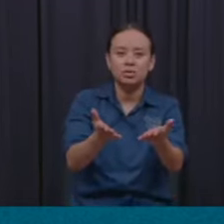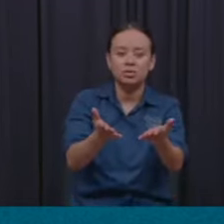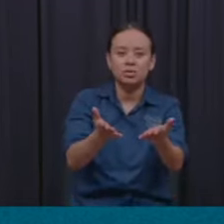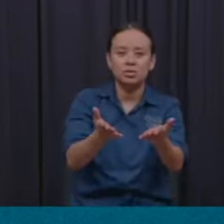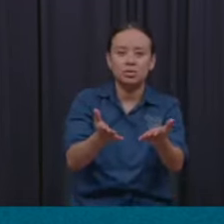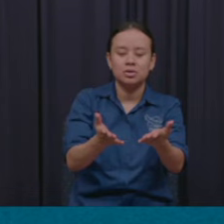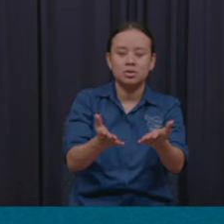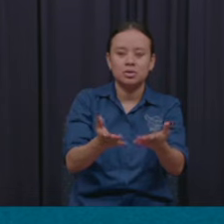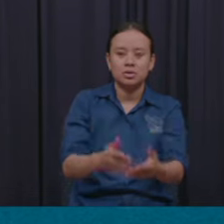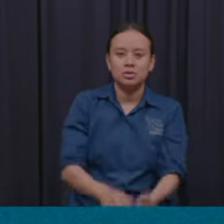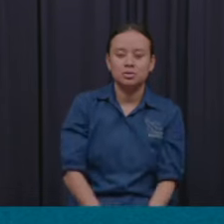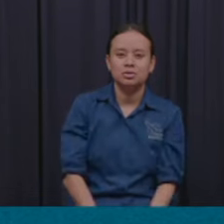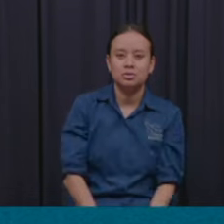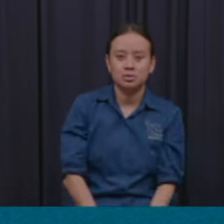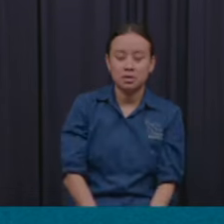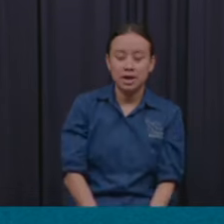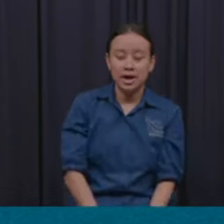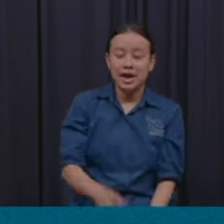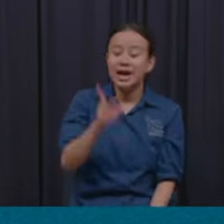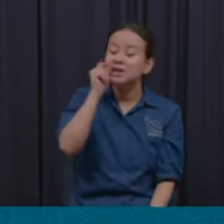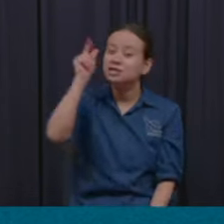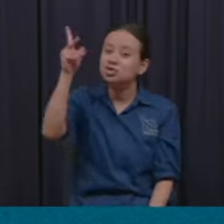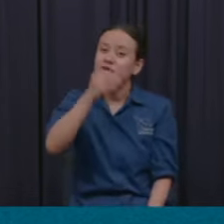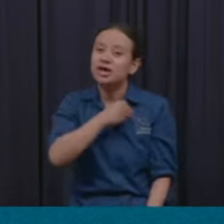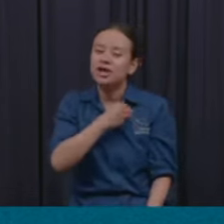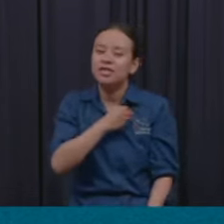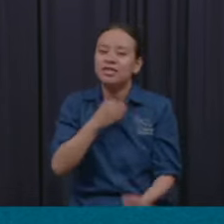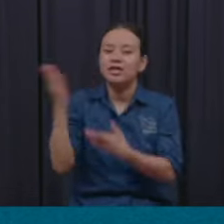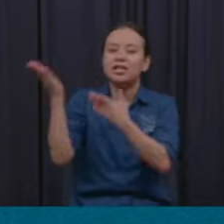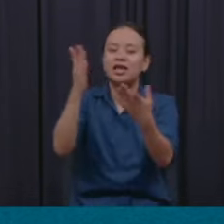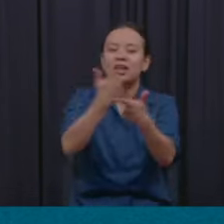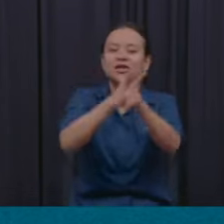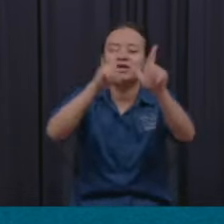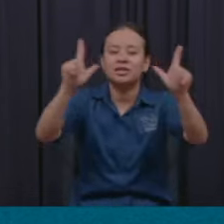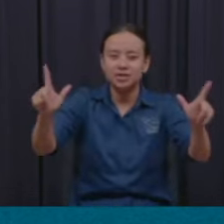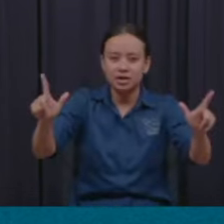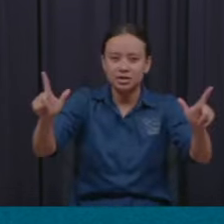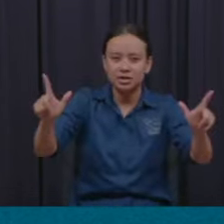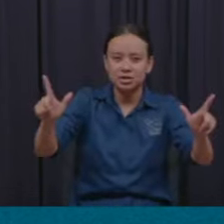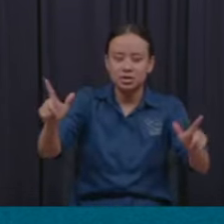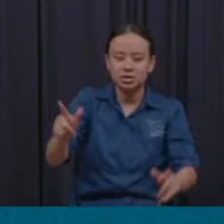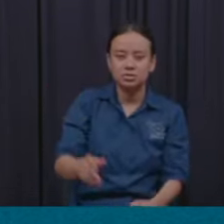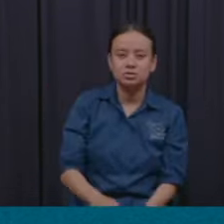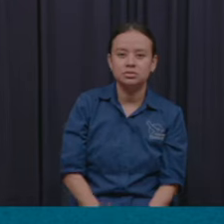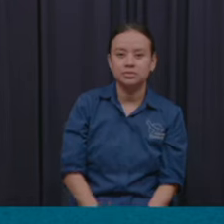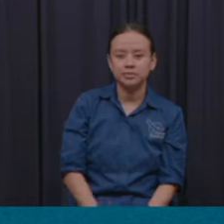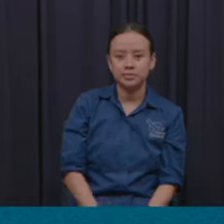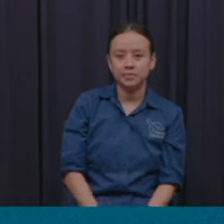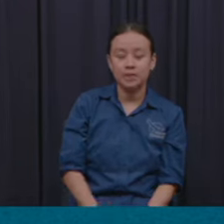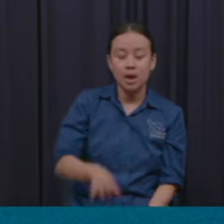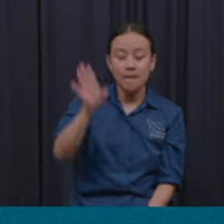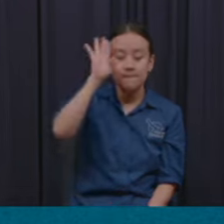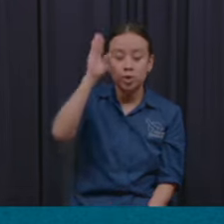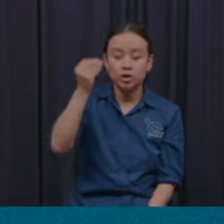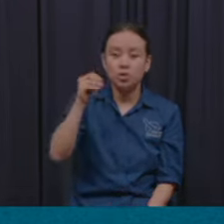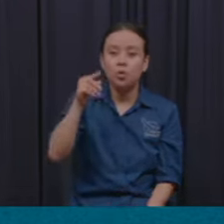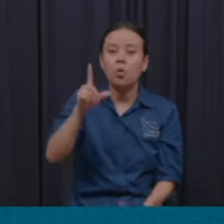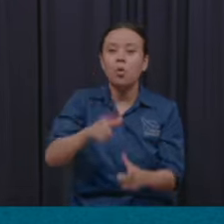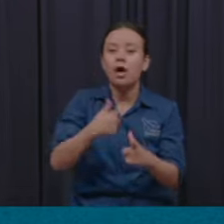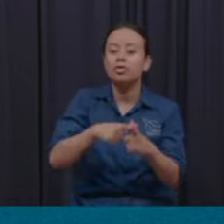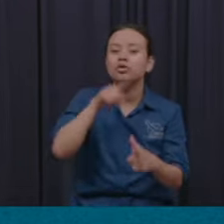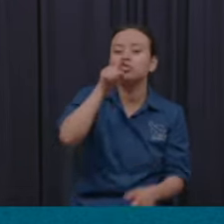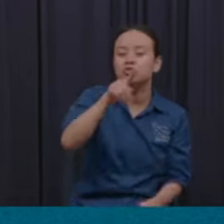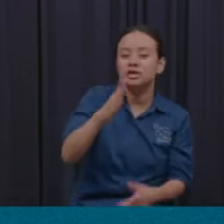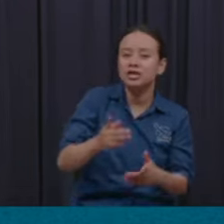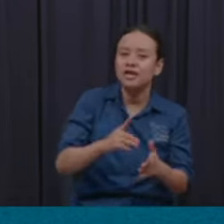noche el Señor va a liberar ambientes. Pero yo quiero dejarte unas herramientas. Porque al salir de este lugar esta noche tú tienes una